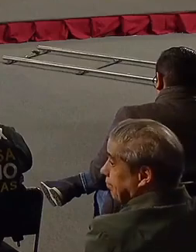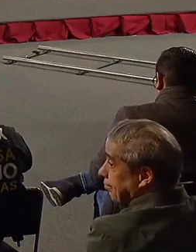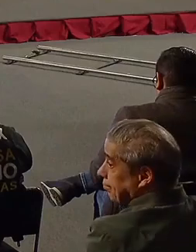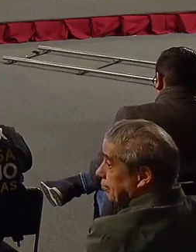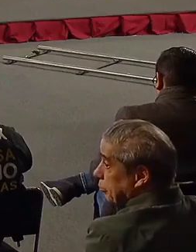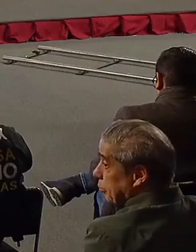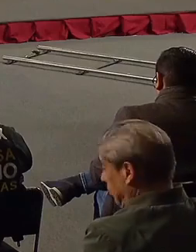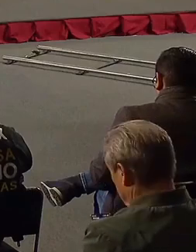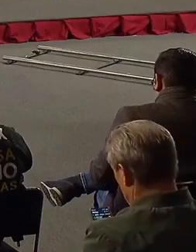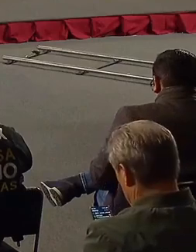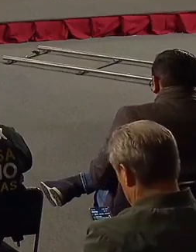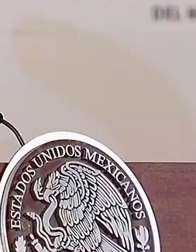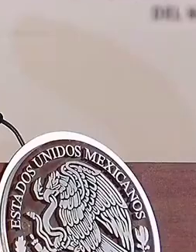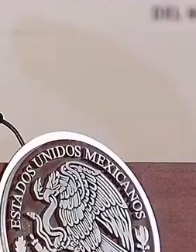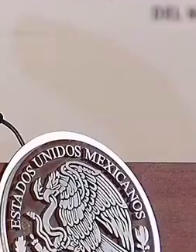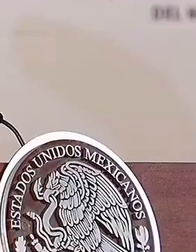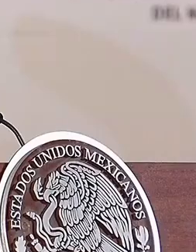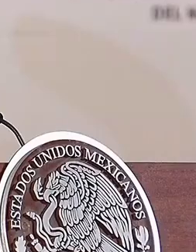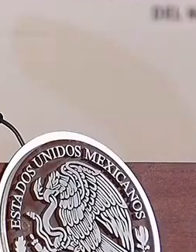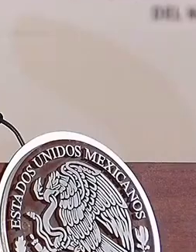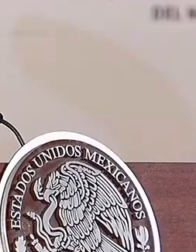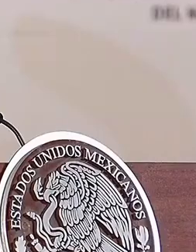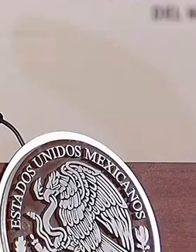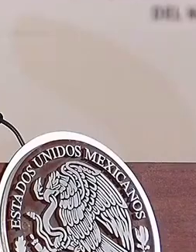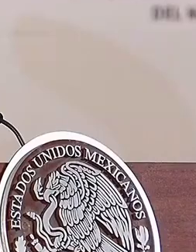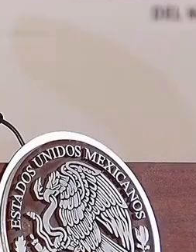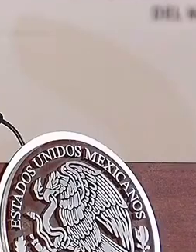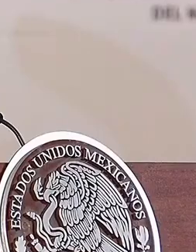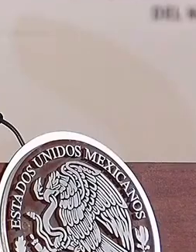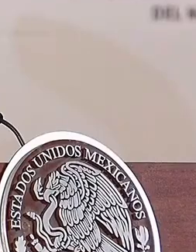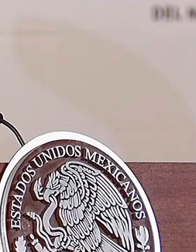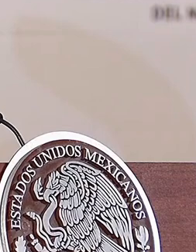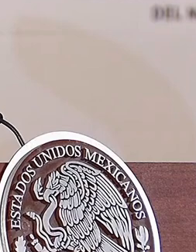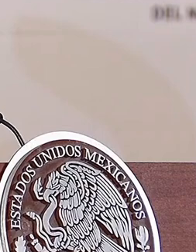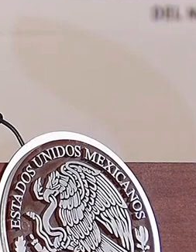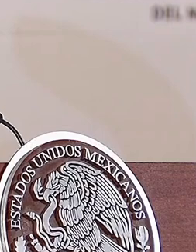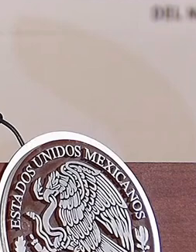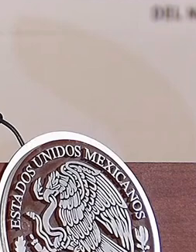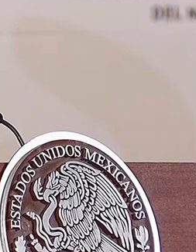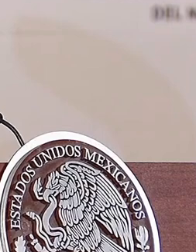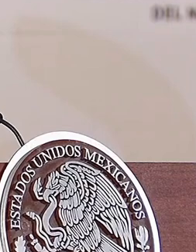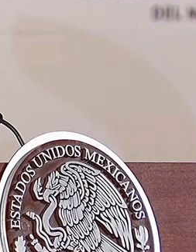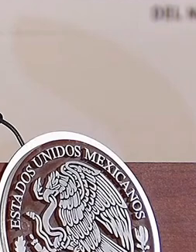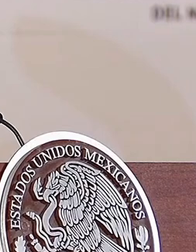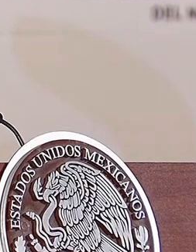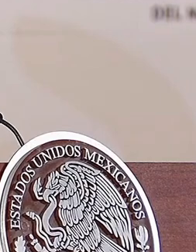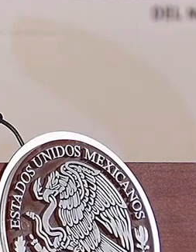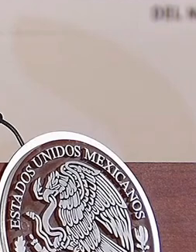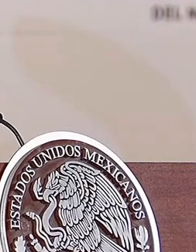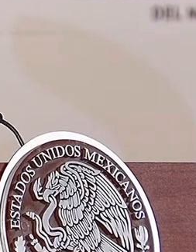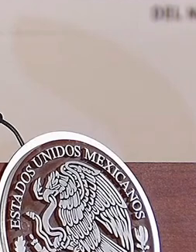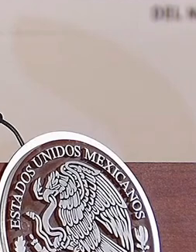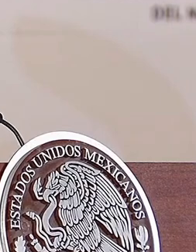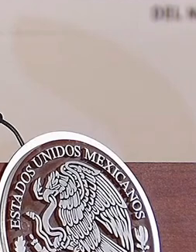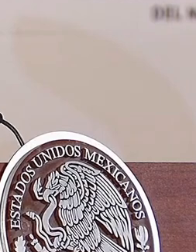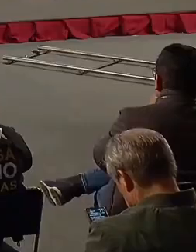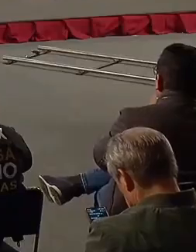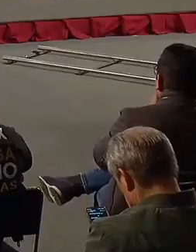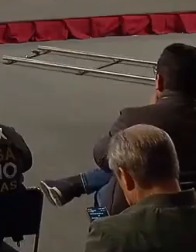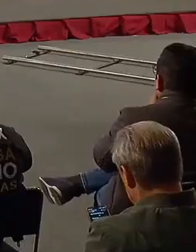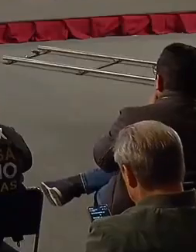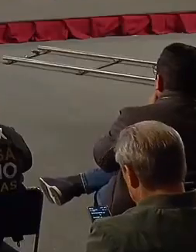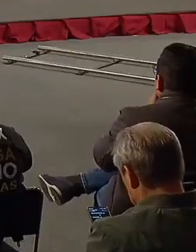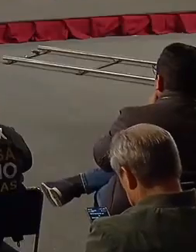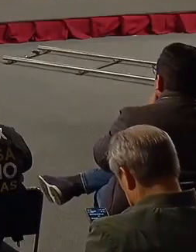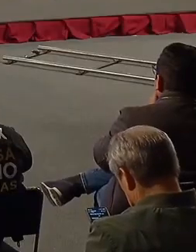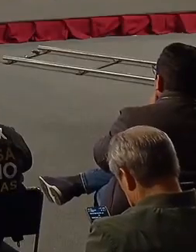Federación un nuevo convenio, quedamos las partes muy satisfechos, y con el Instituto